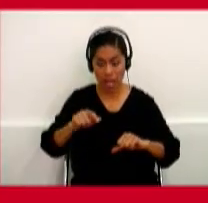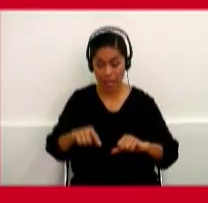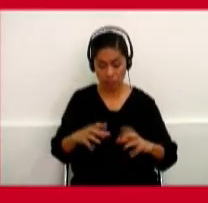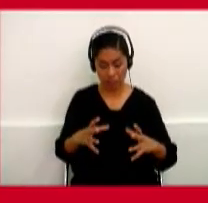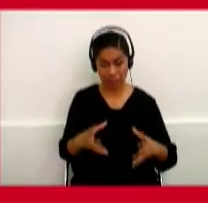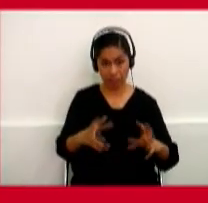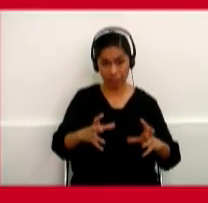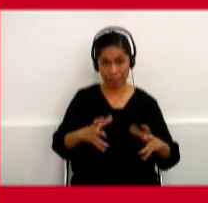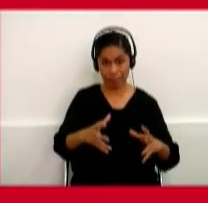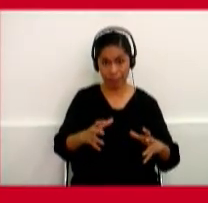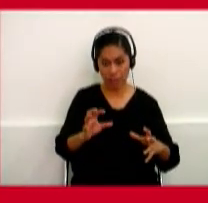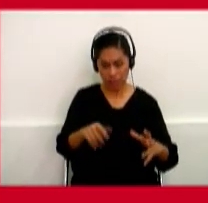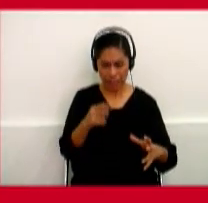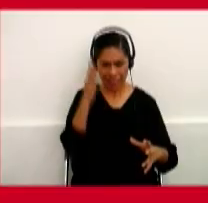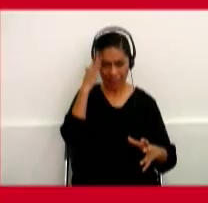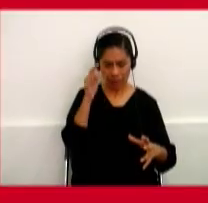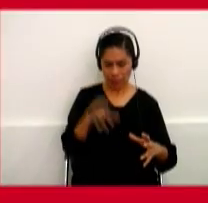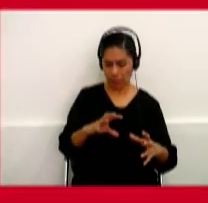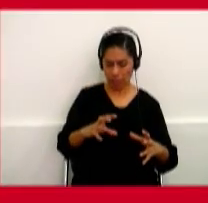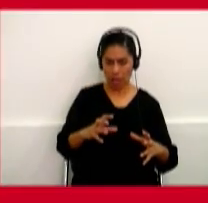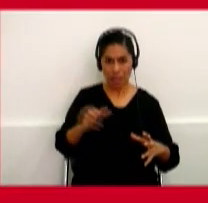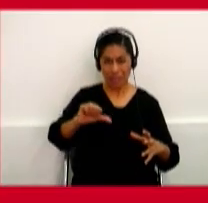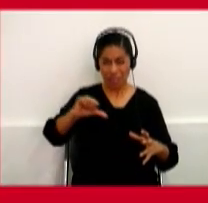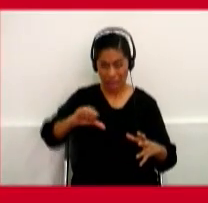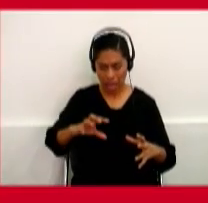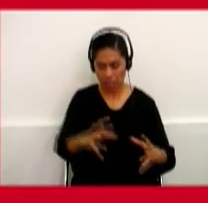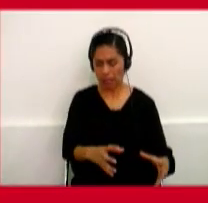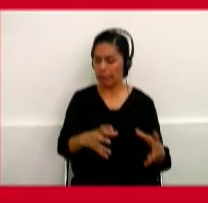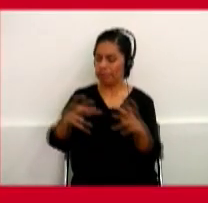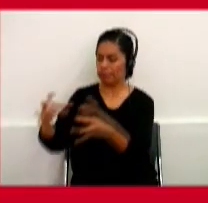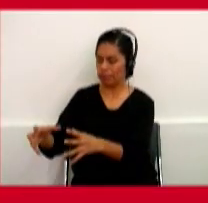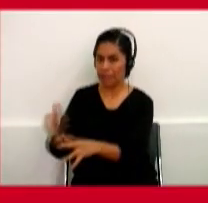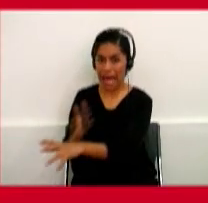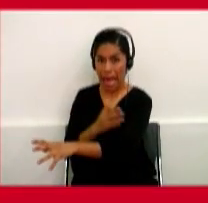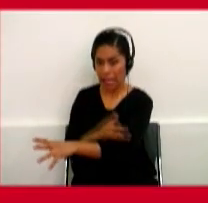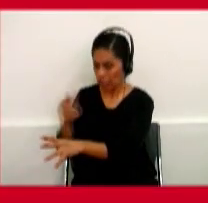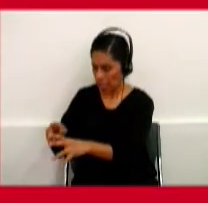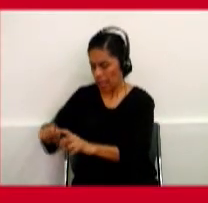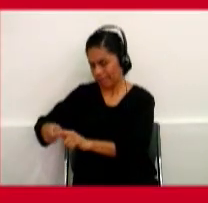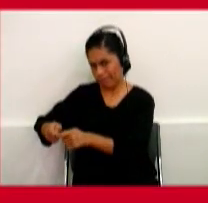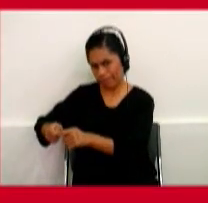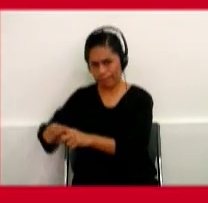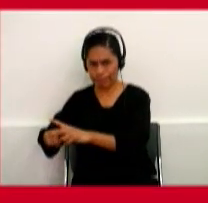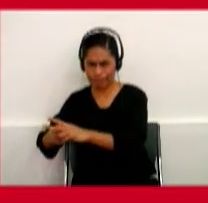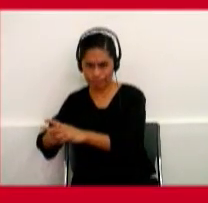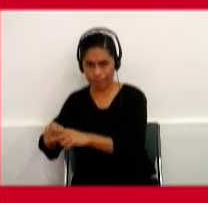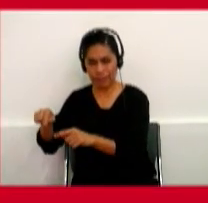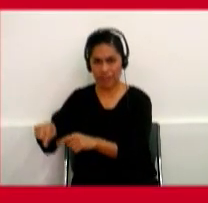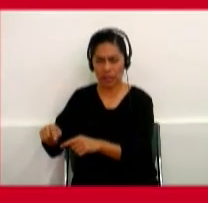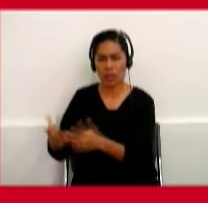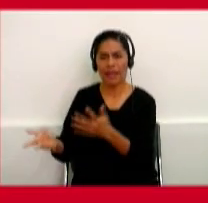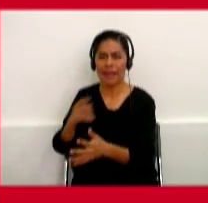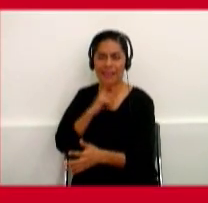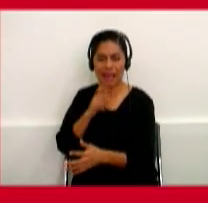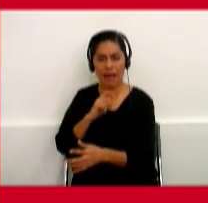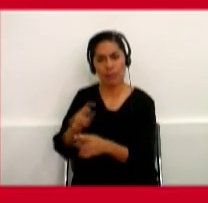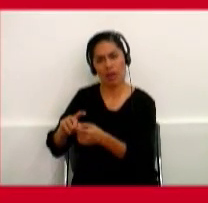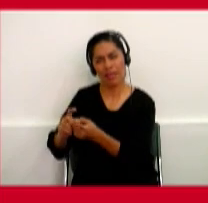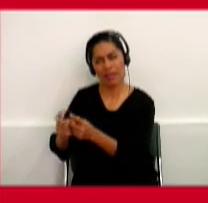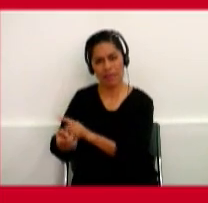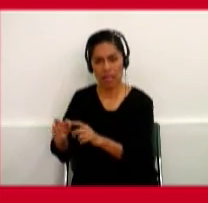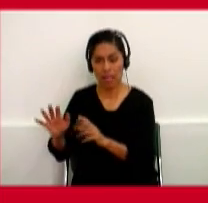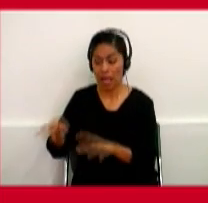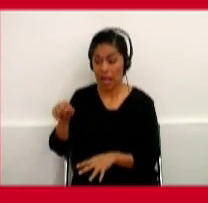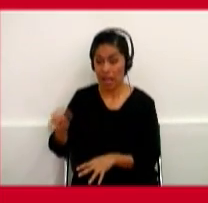clase de falla, se le programaba un cambio de metales anticipado, ¿no? Con esto, como mencioné, los motores fallaban en 13.000